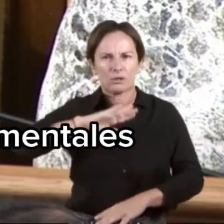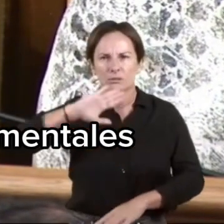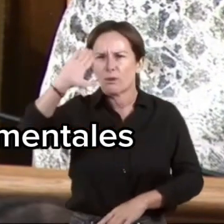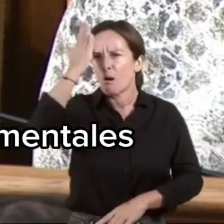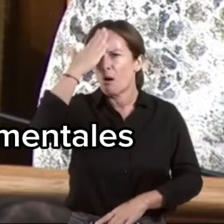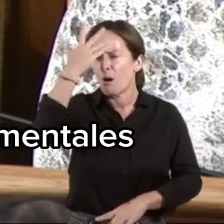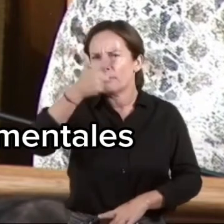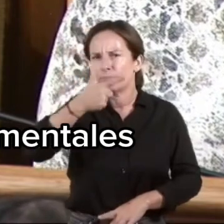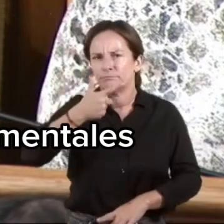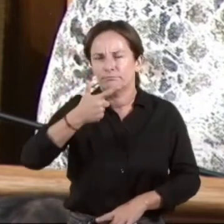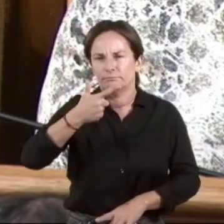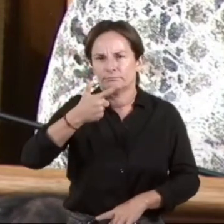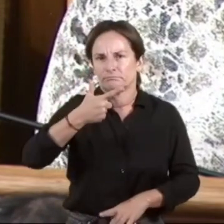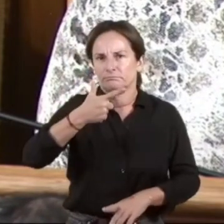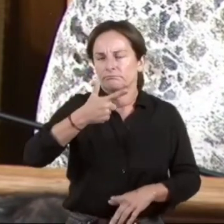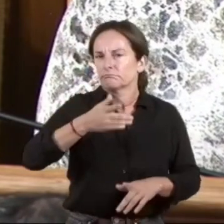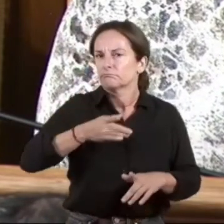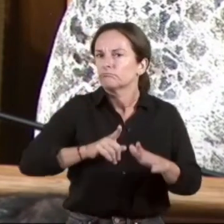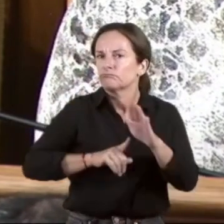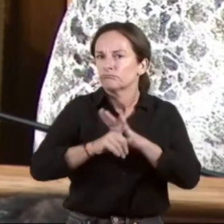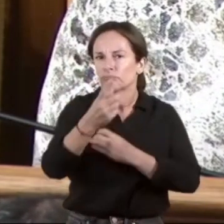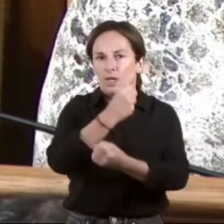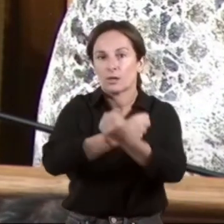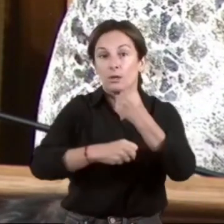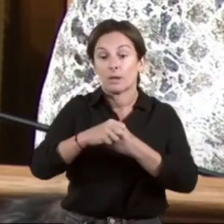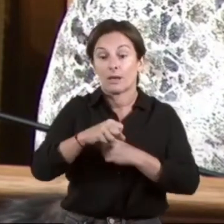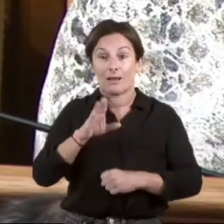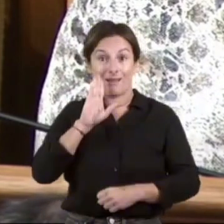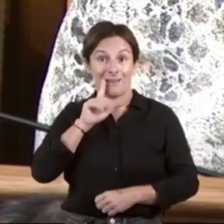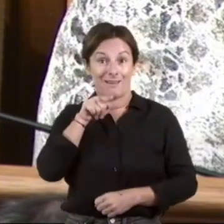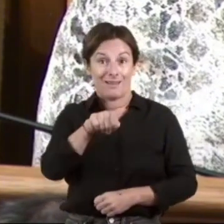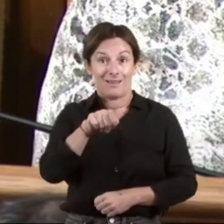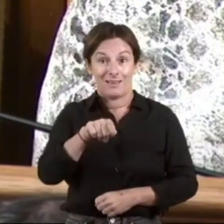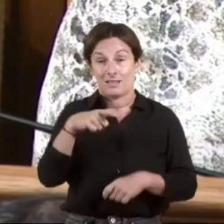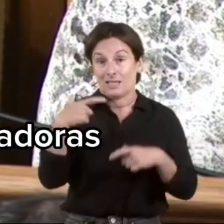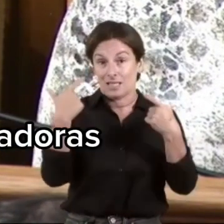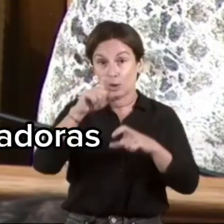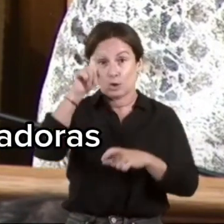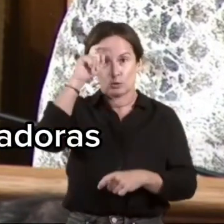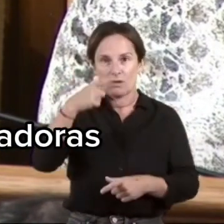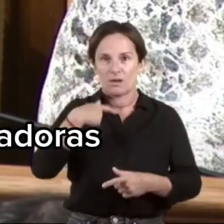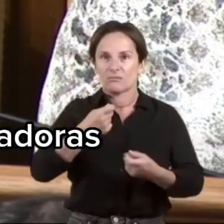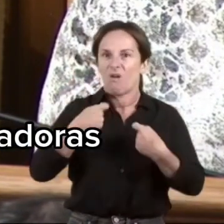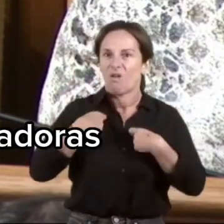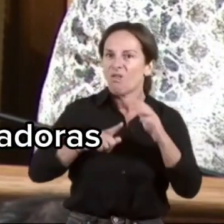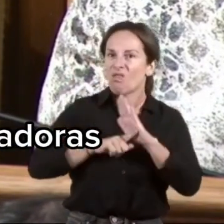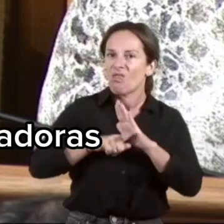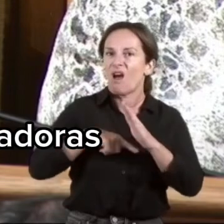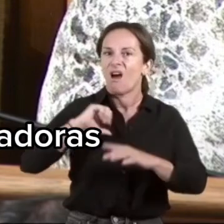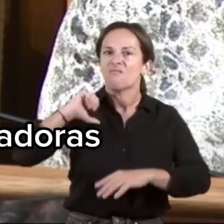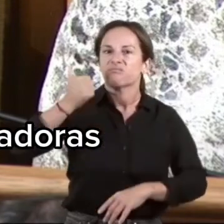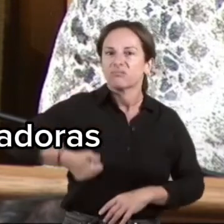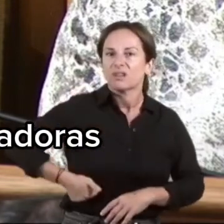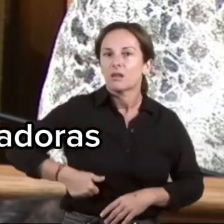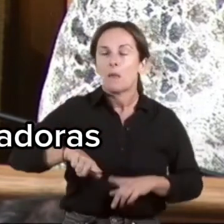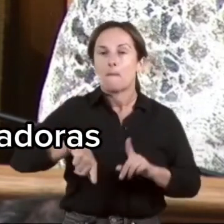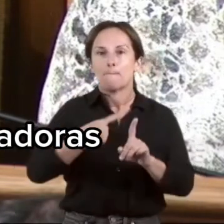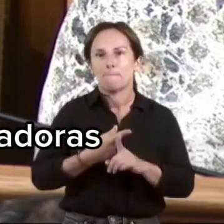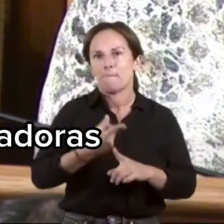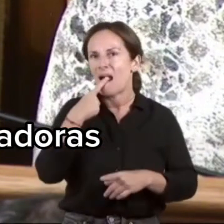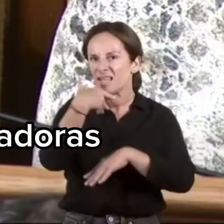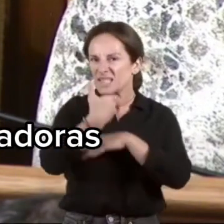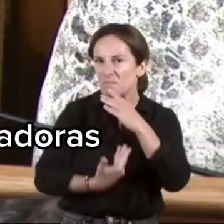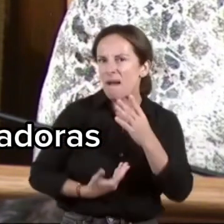Pilares fundamentales este sector no solo genera riqueza sino que sustenta a miles de